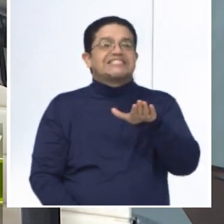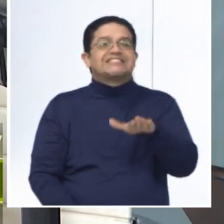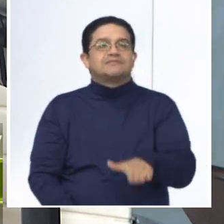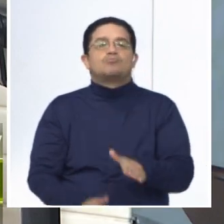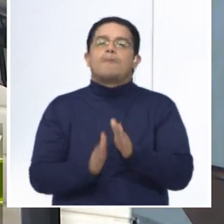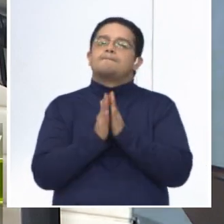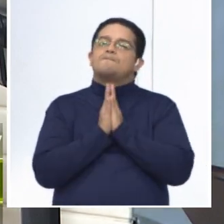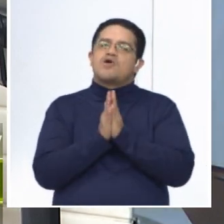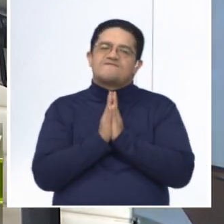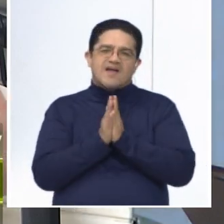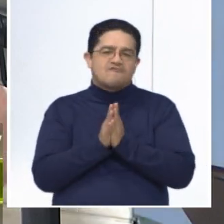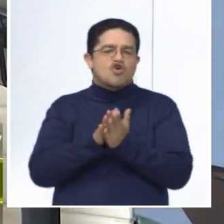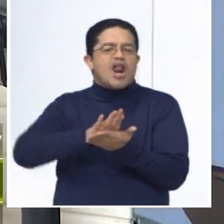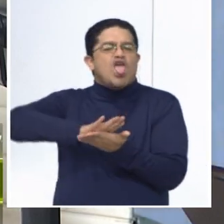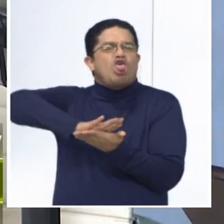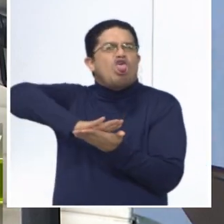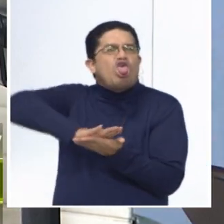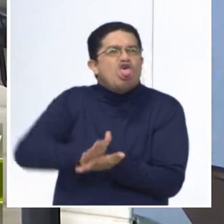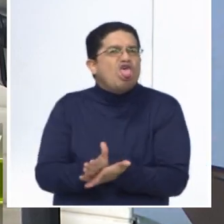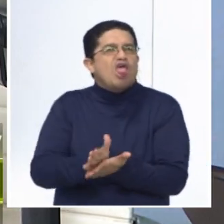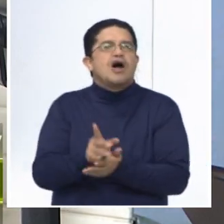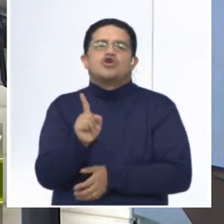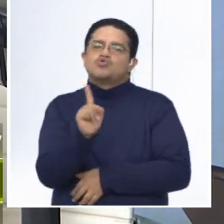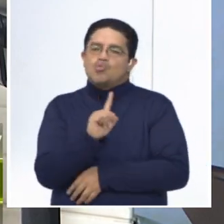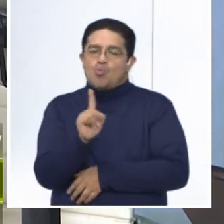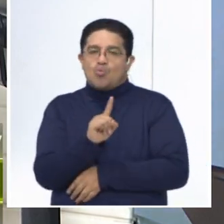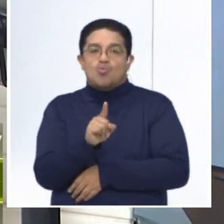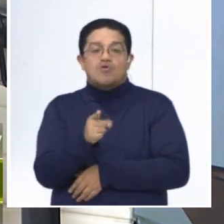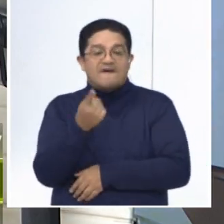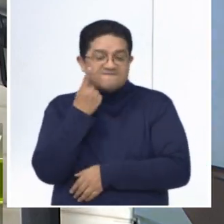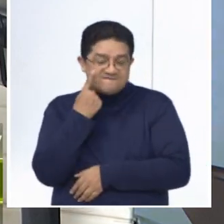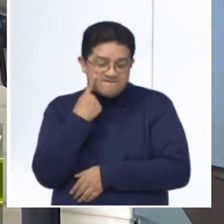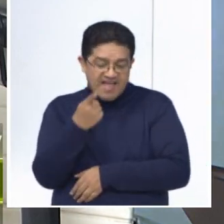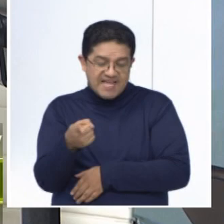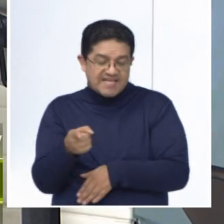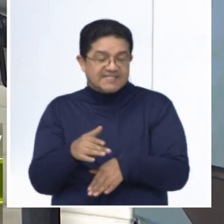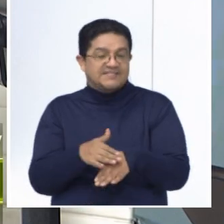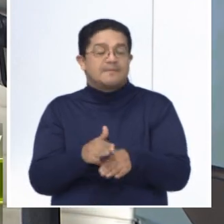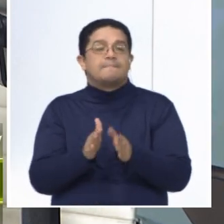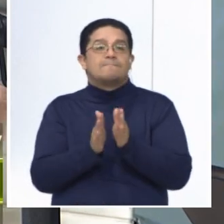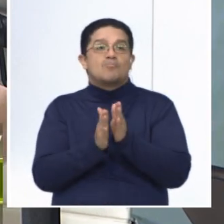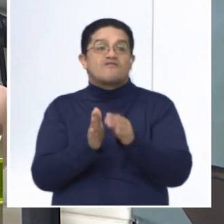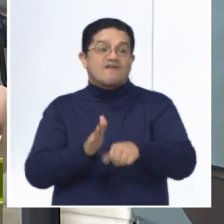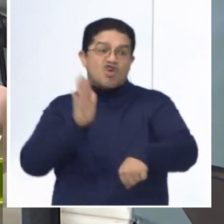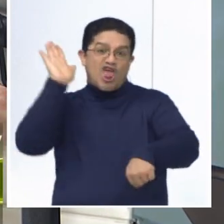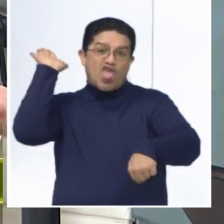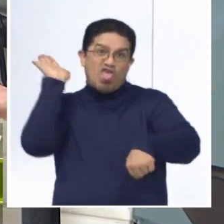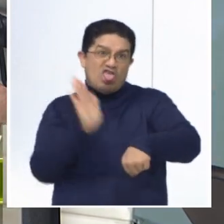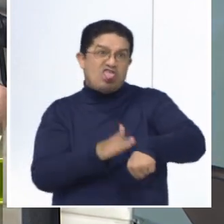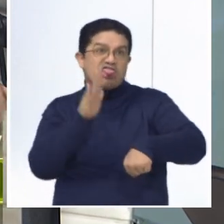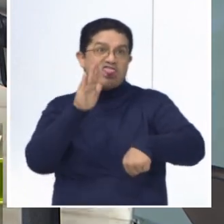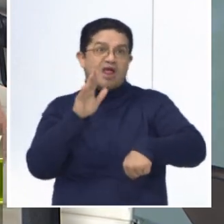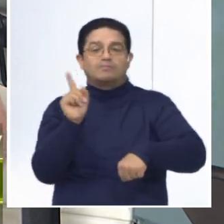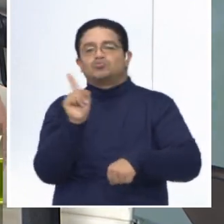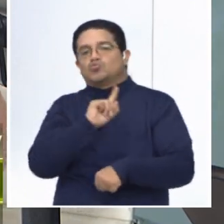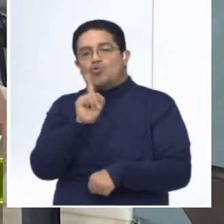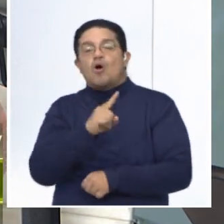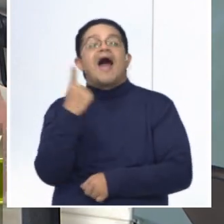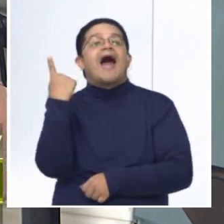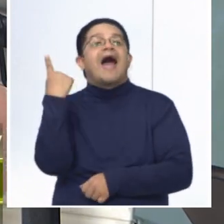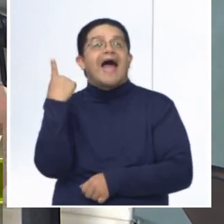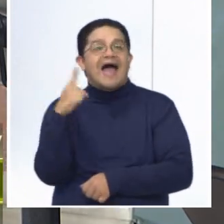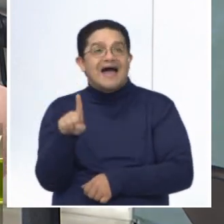lo vaya a estripar, no lo vaya, si lo ve incluso en su piel, no vaya a hacer esto, porque de hecho hay un caso